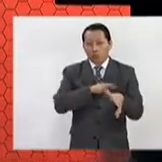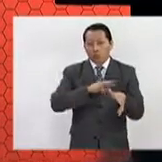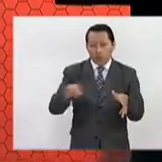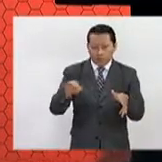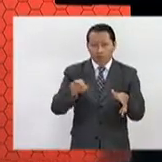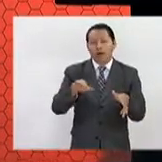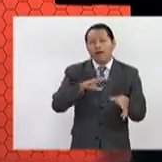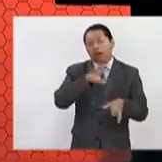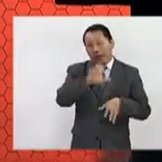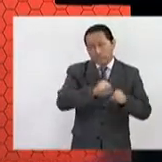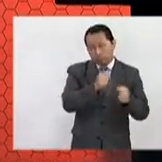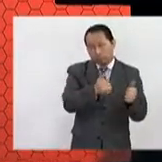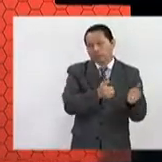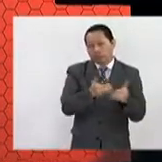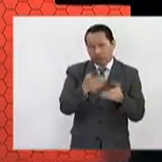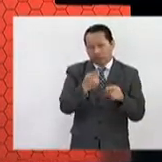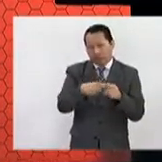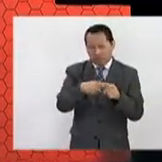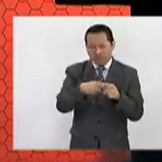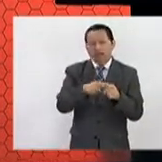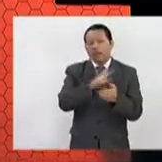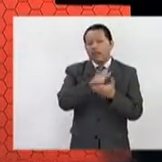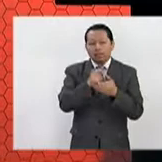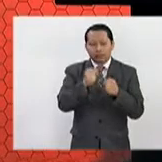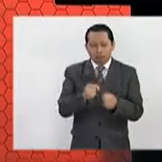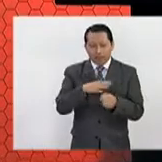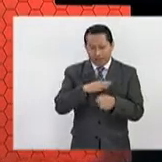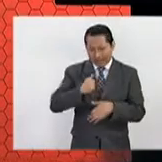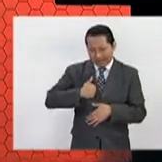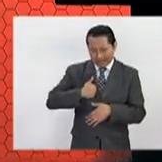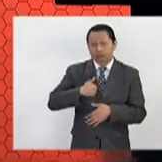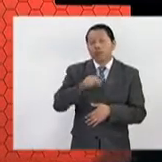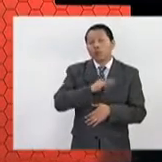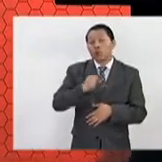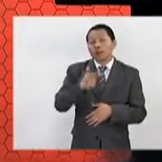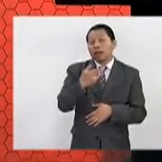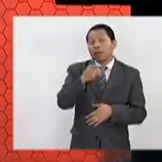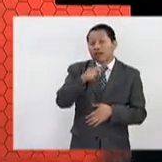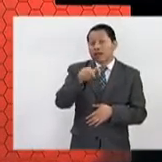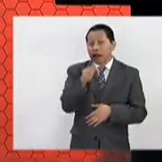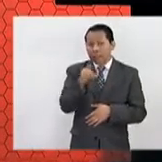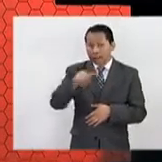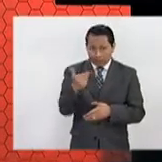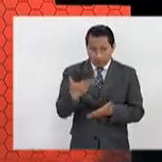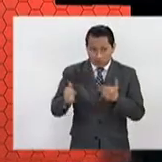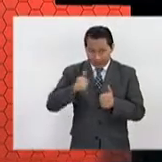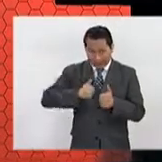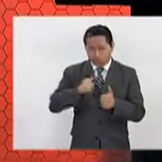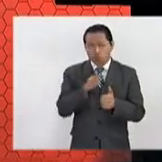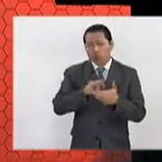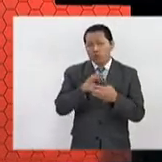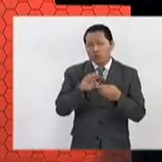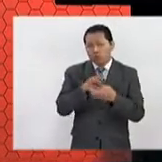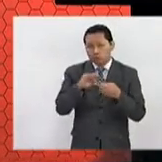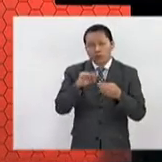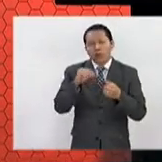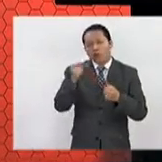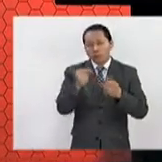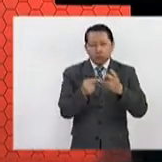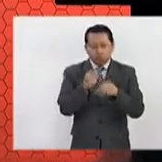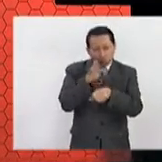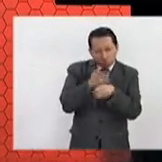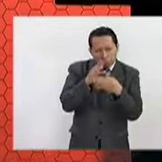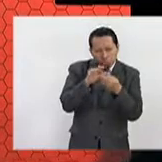ordenada, legal y segura. Nuestro compañero corresponsal en Canadá, Gabriel Ramírez, nos presenta el primero de una serie de reportajes